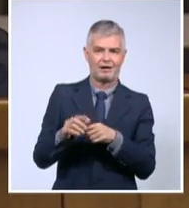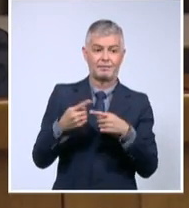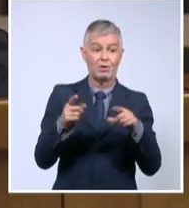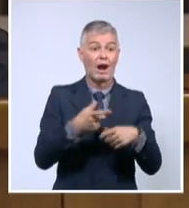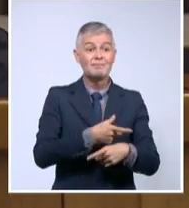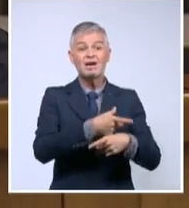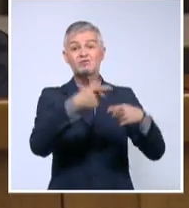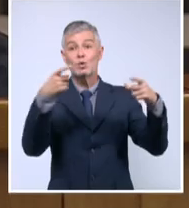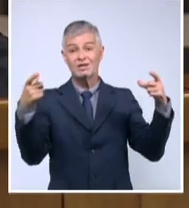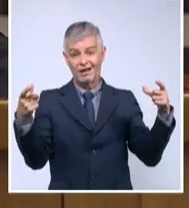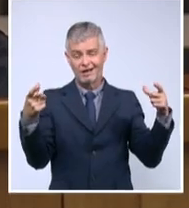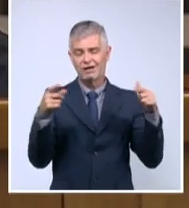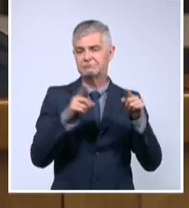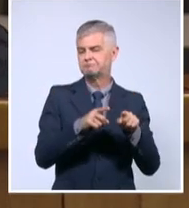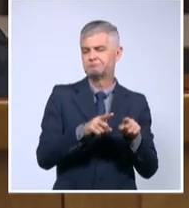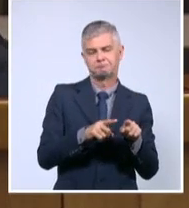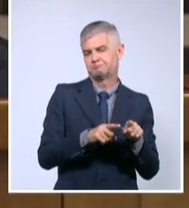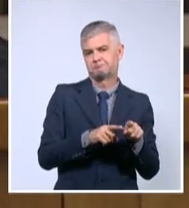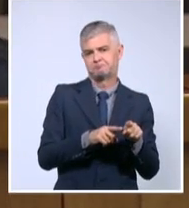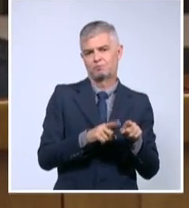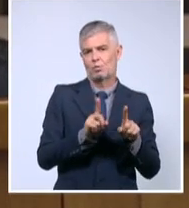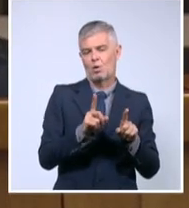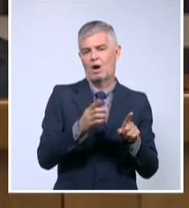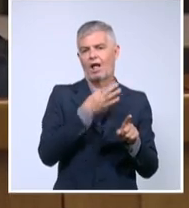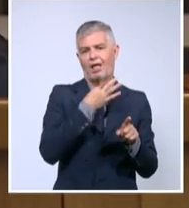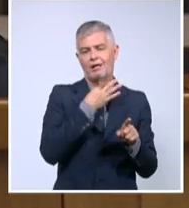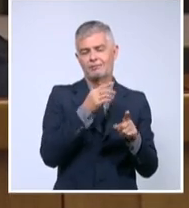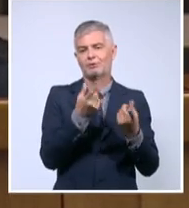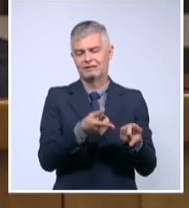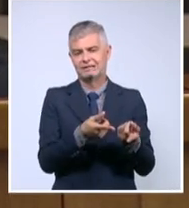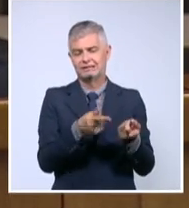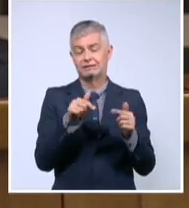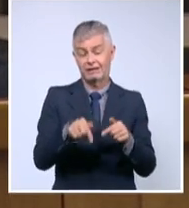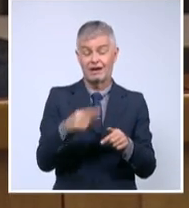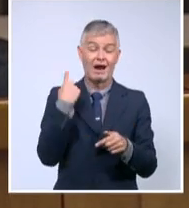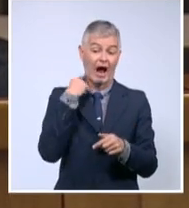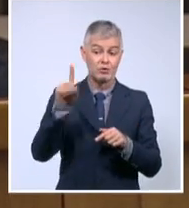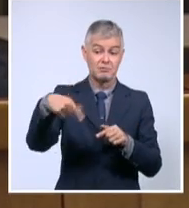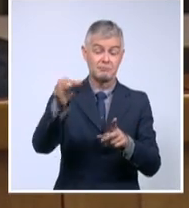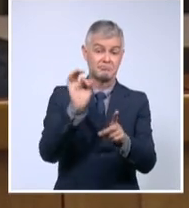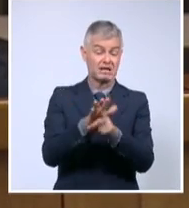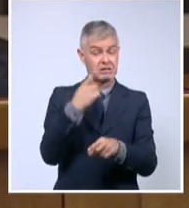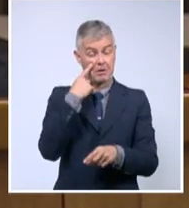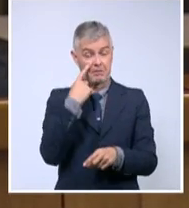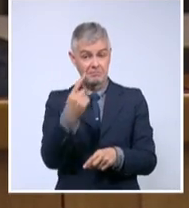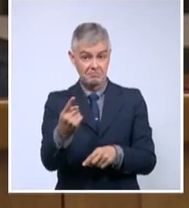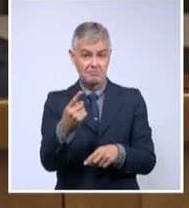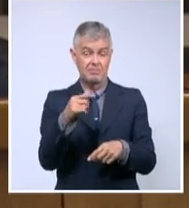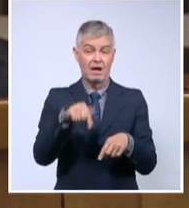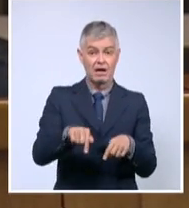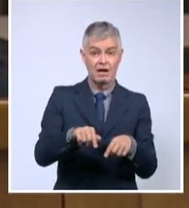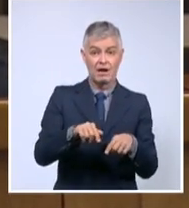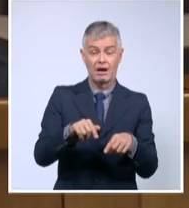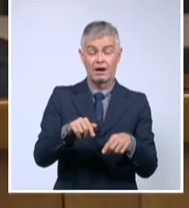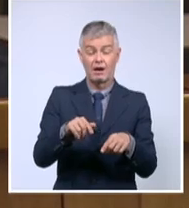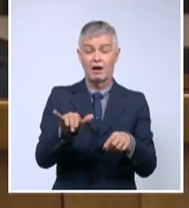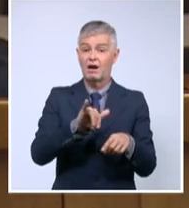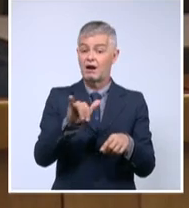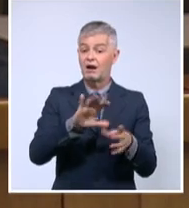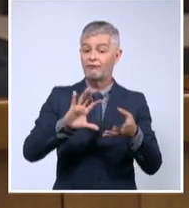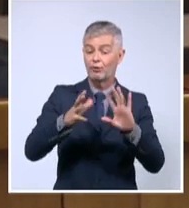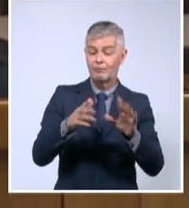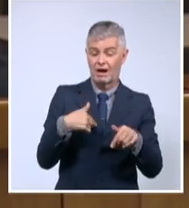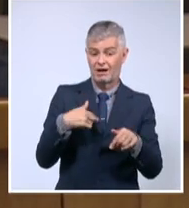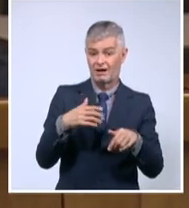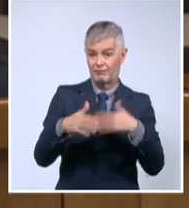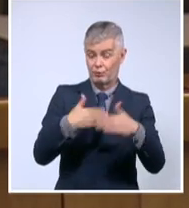más prometedor para el año que está por comenzar. El impacto general de los desajustes ya experimentados continuará empeorando,